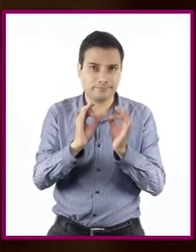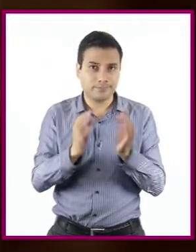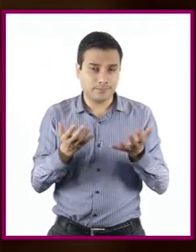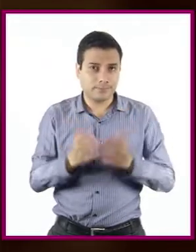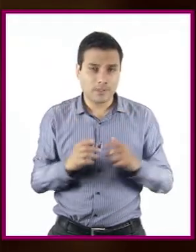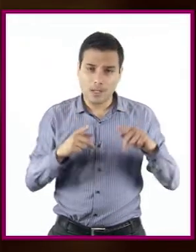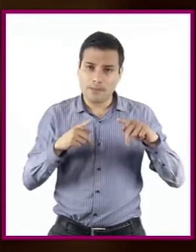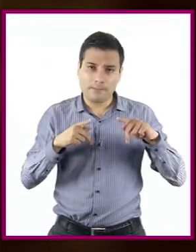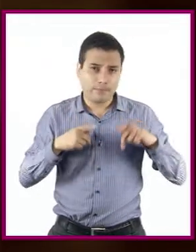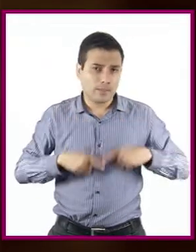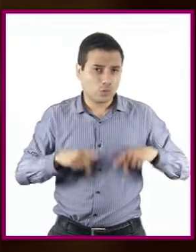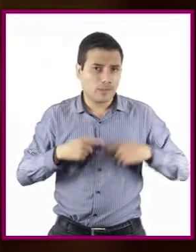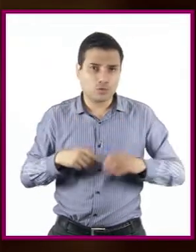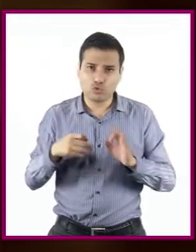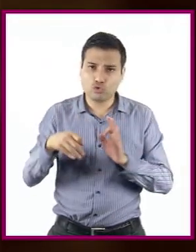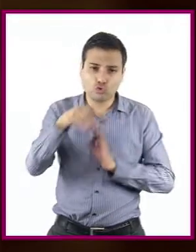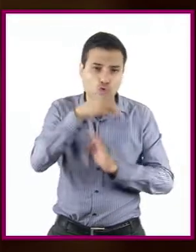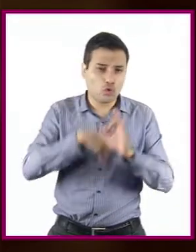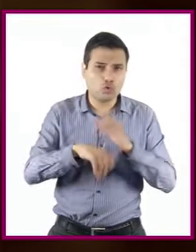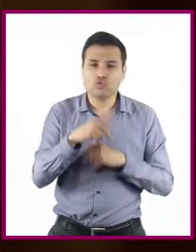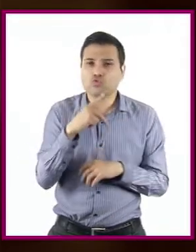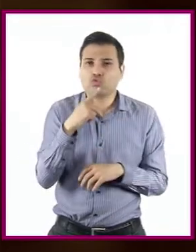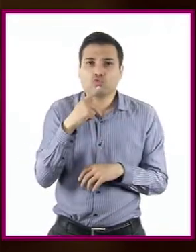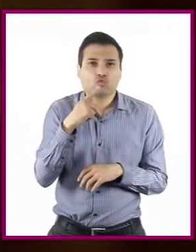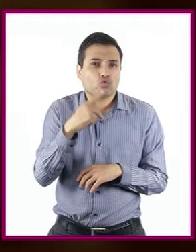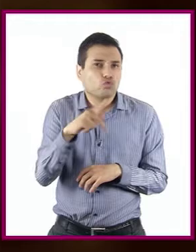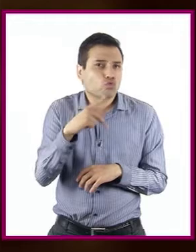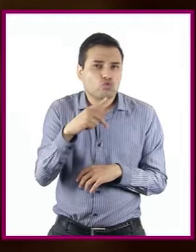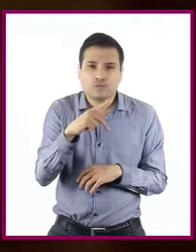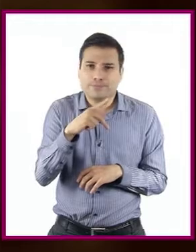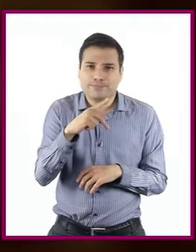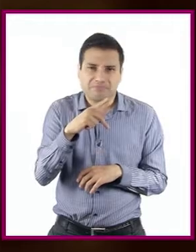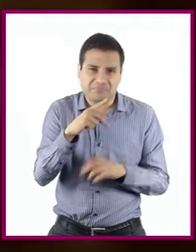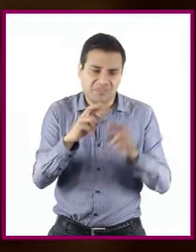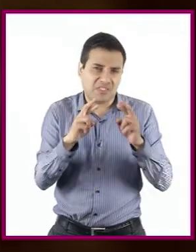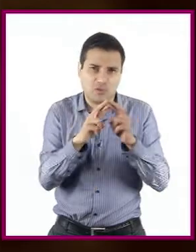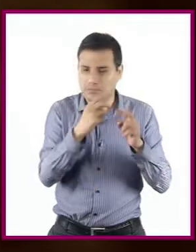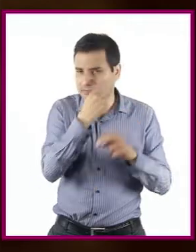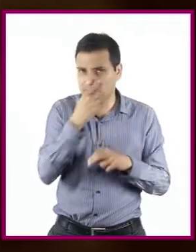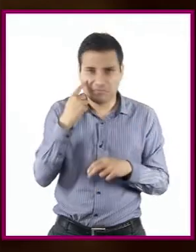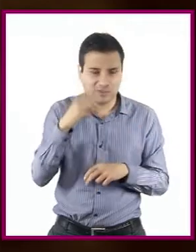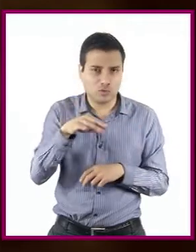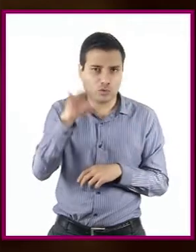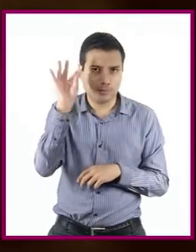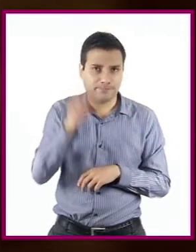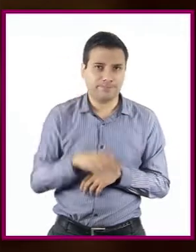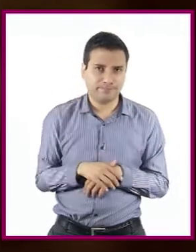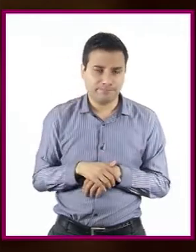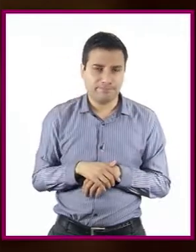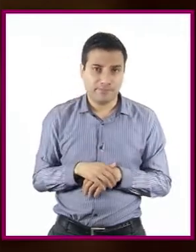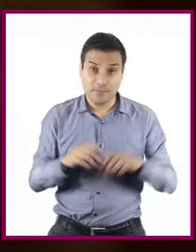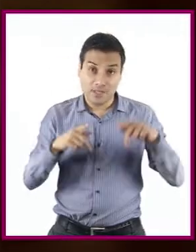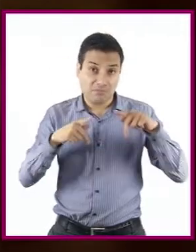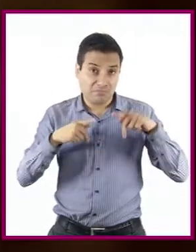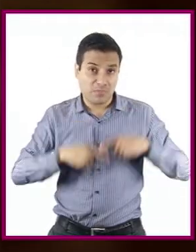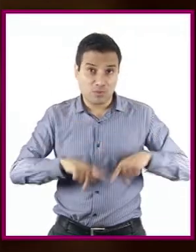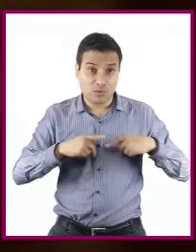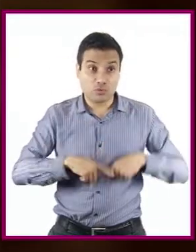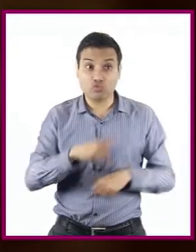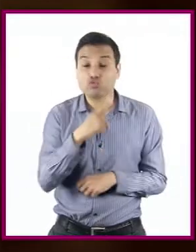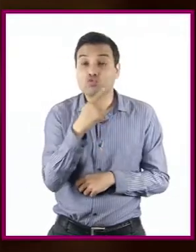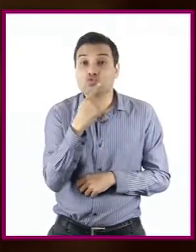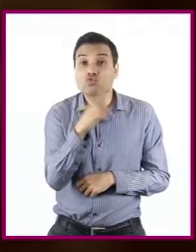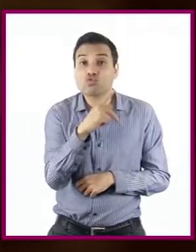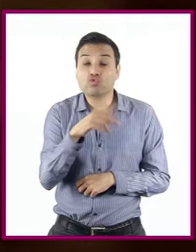todas las personas ejerzan su derecho a tener o a no tener una religión. La libertad de creencias es parte del ámbito